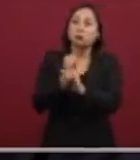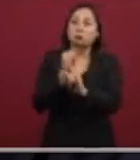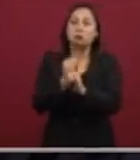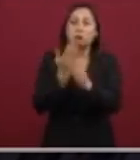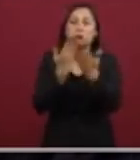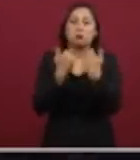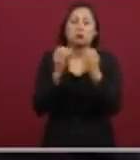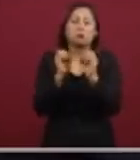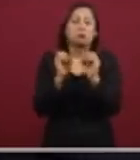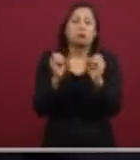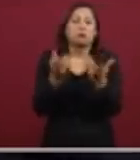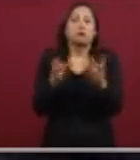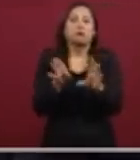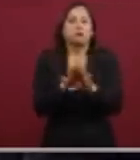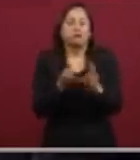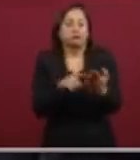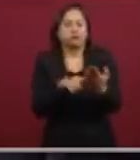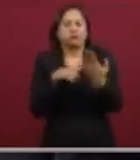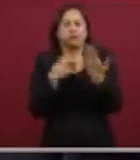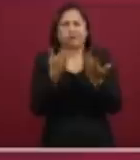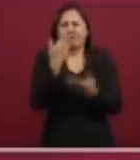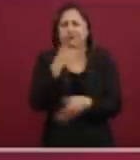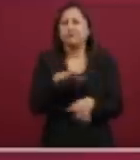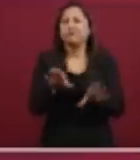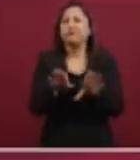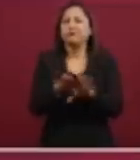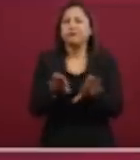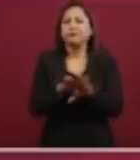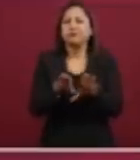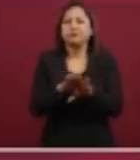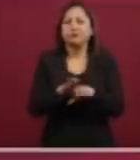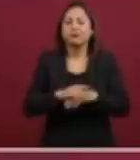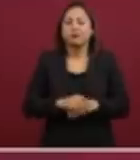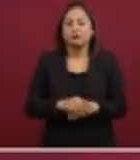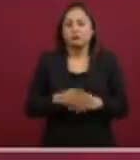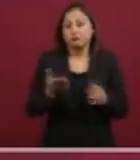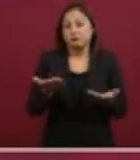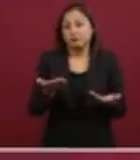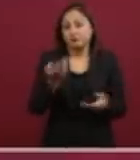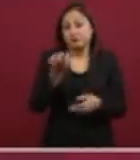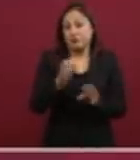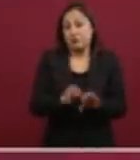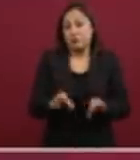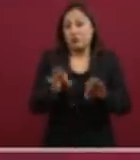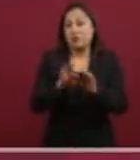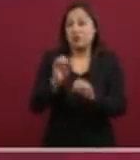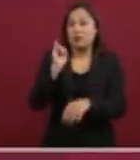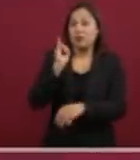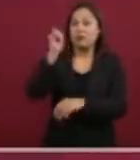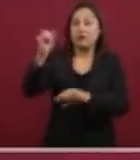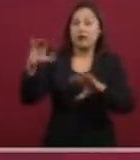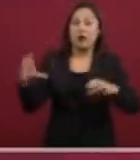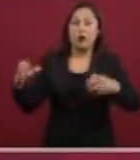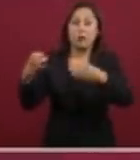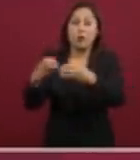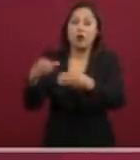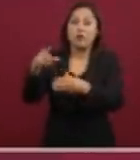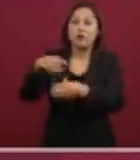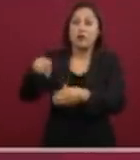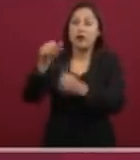sobre todo donde queremos que se atienda la demanda de educación